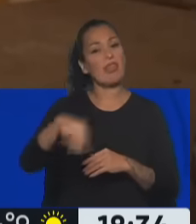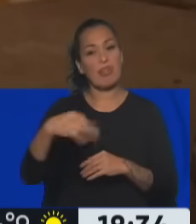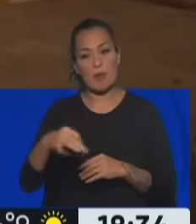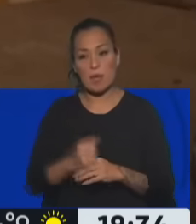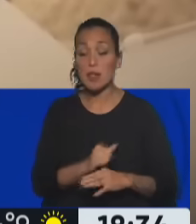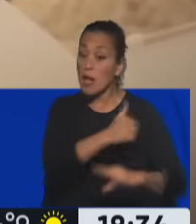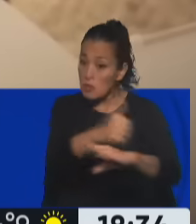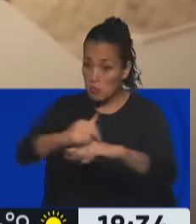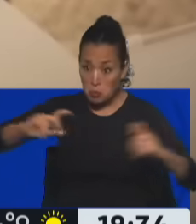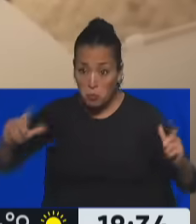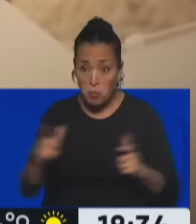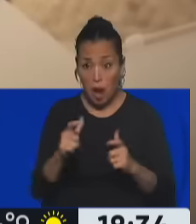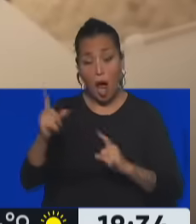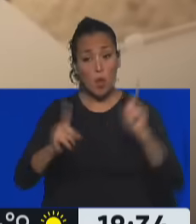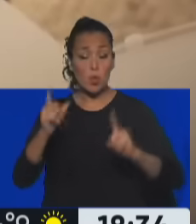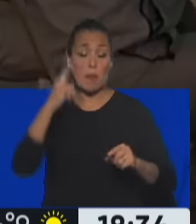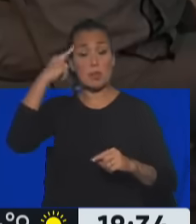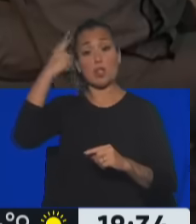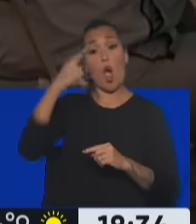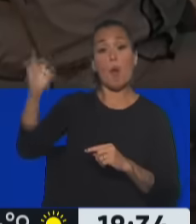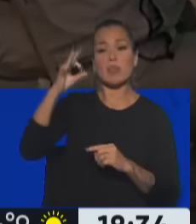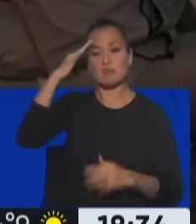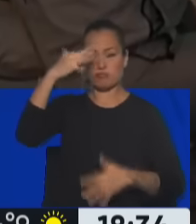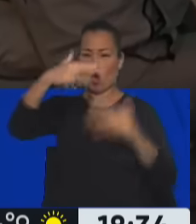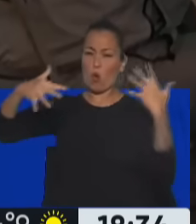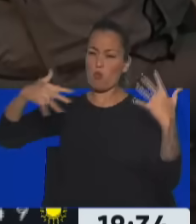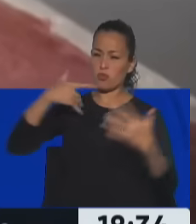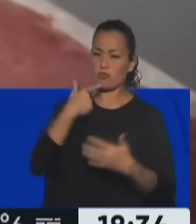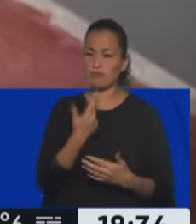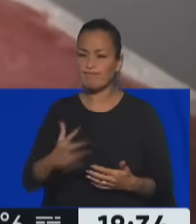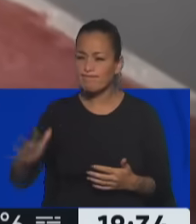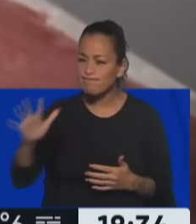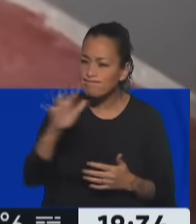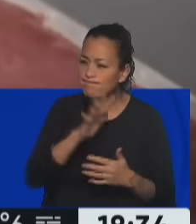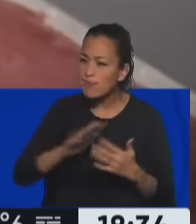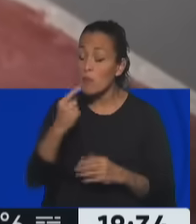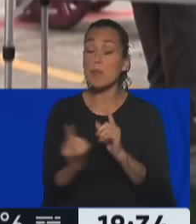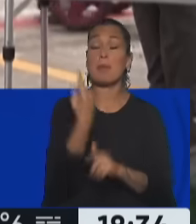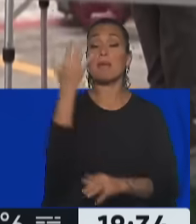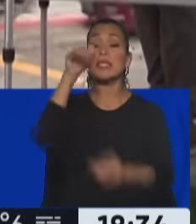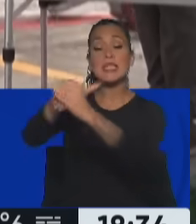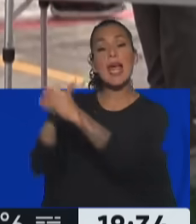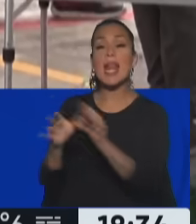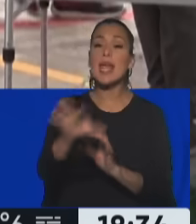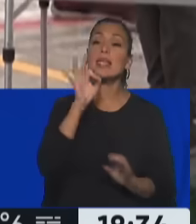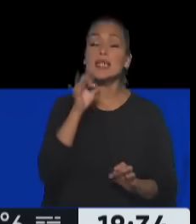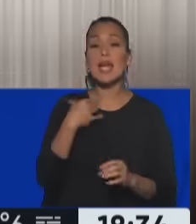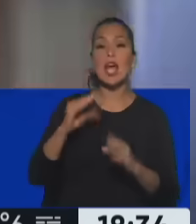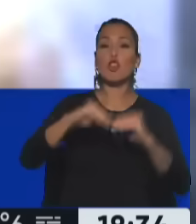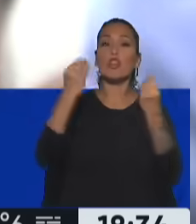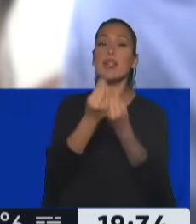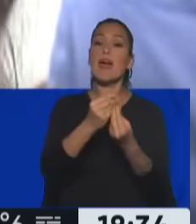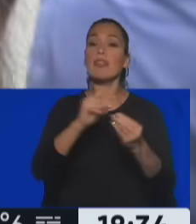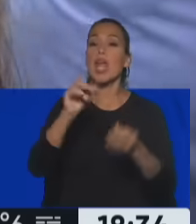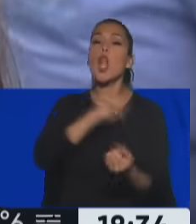varias miradas. Por un lado, reinó la confusión e incertidumbre de los votantes que por primera vez elegirían la totalidad del Poder Judicial.